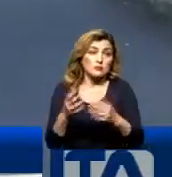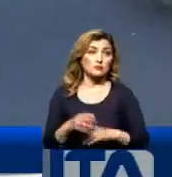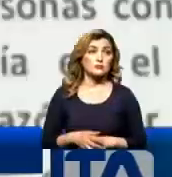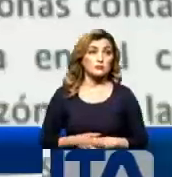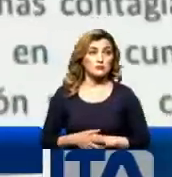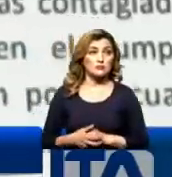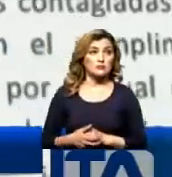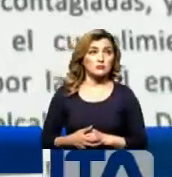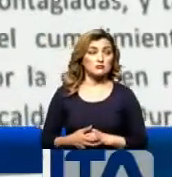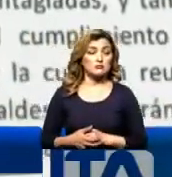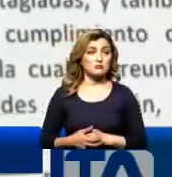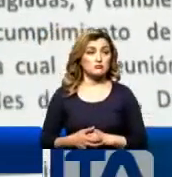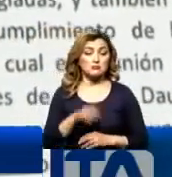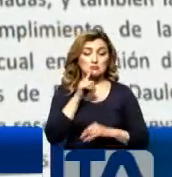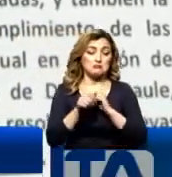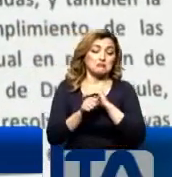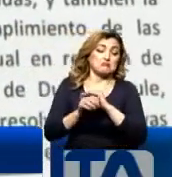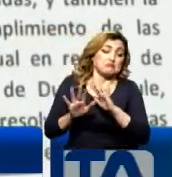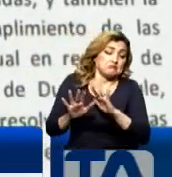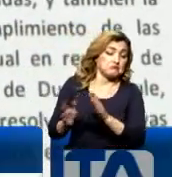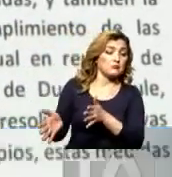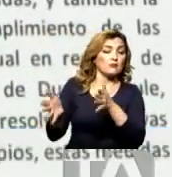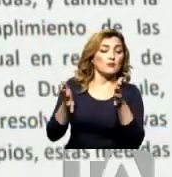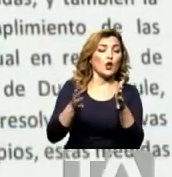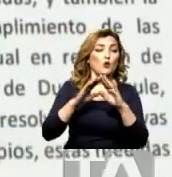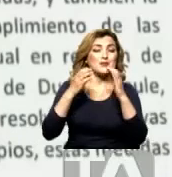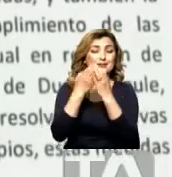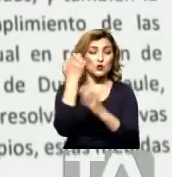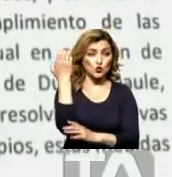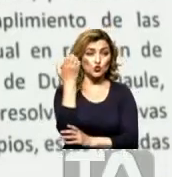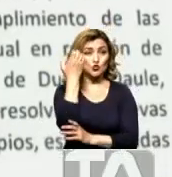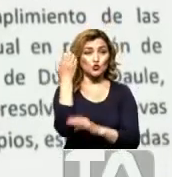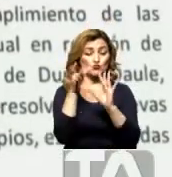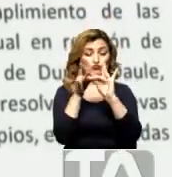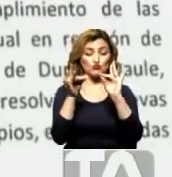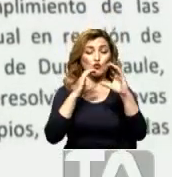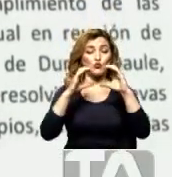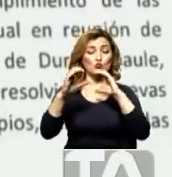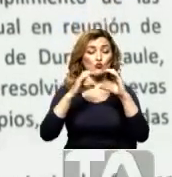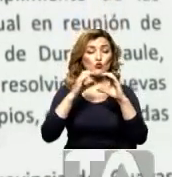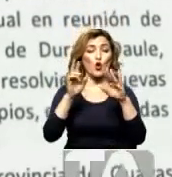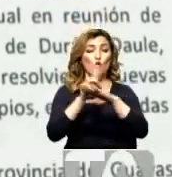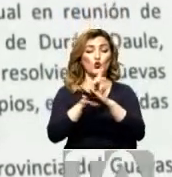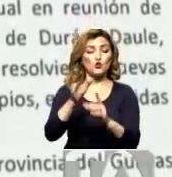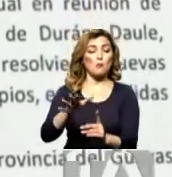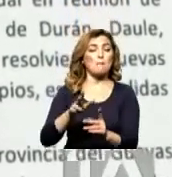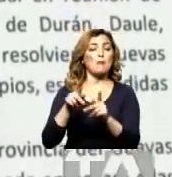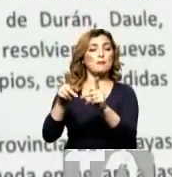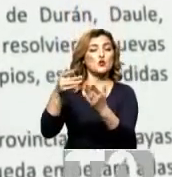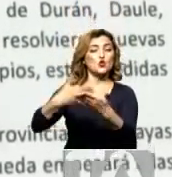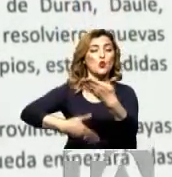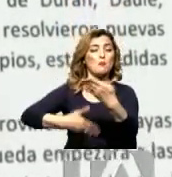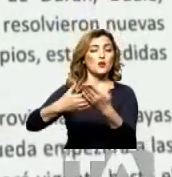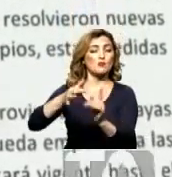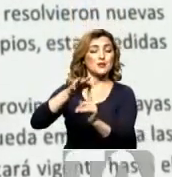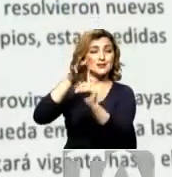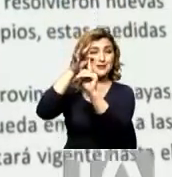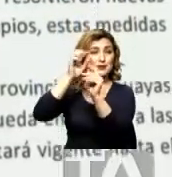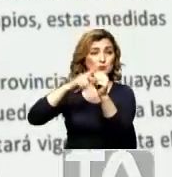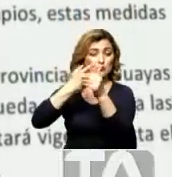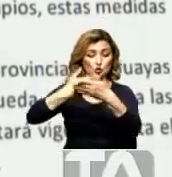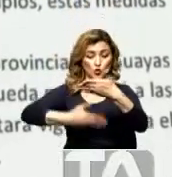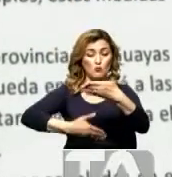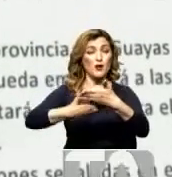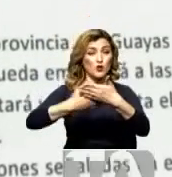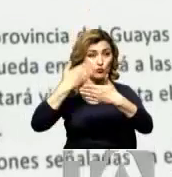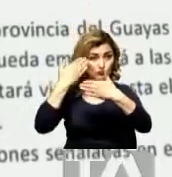hermética. Por otro lado, el COE Nacional emitió un comunicado respecto al uso del salvoconducto. En él se informa que el primer documento